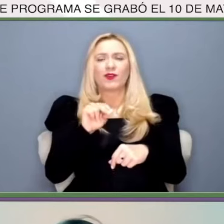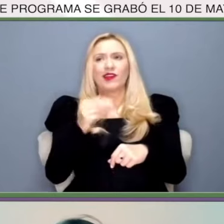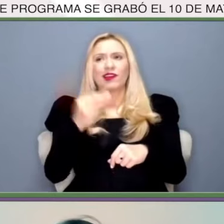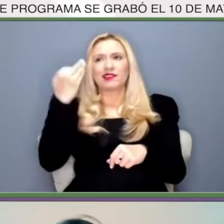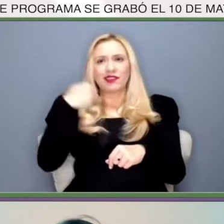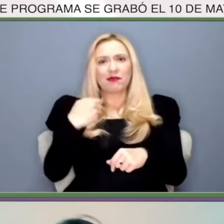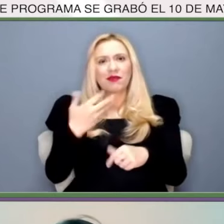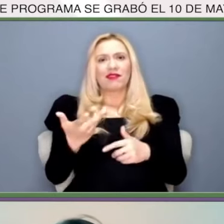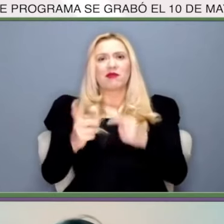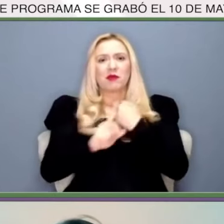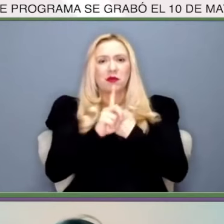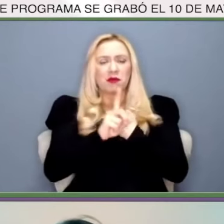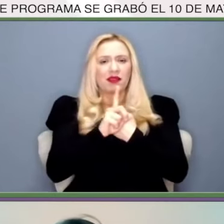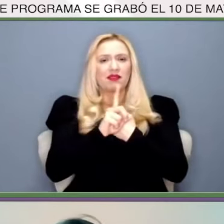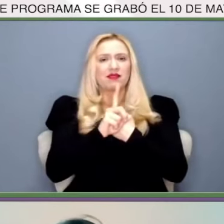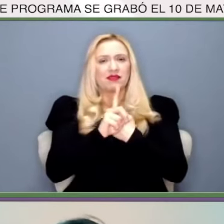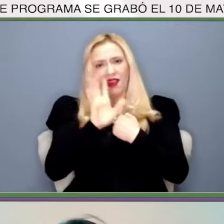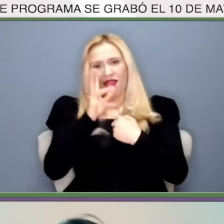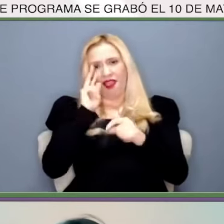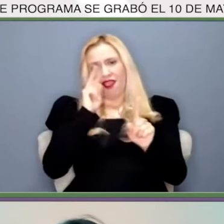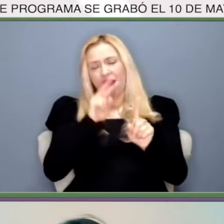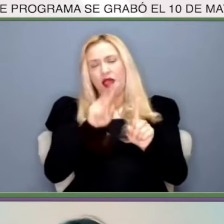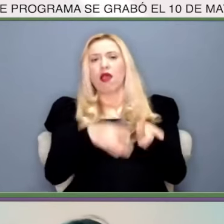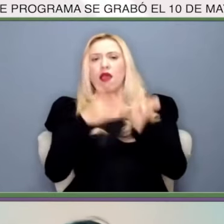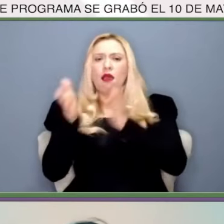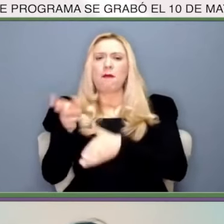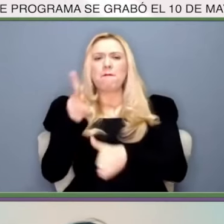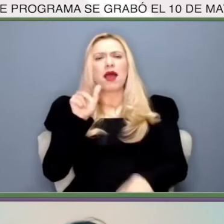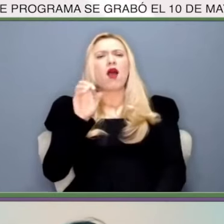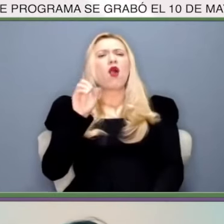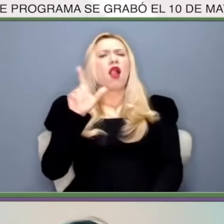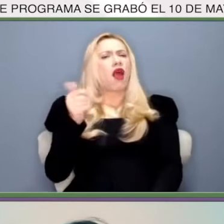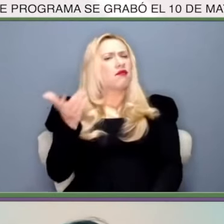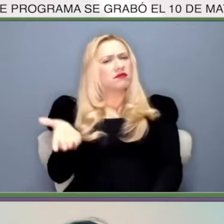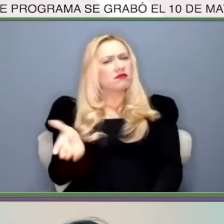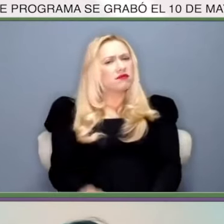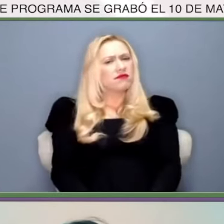bueno, pues te paso la palabra, Paola, para que nos platiques sobre todo esto.